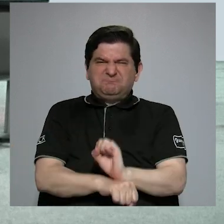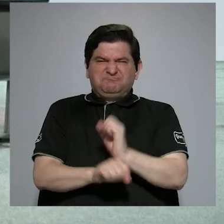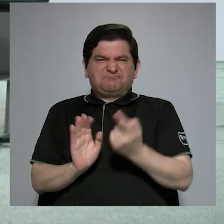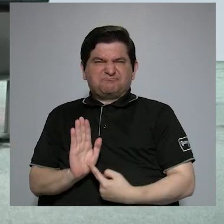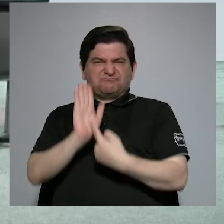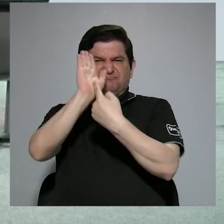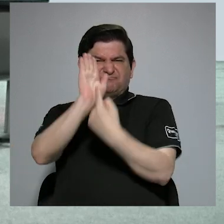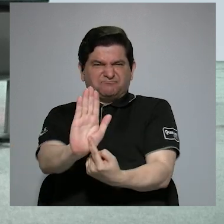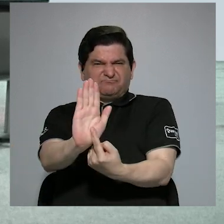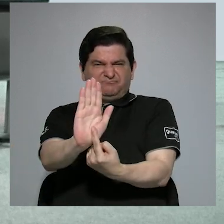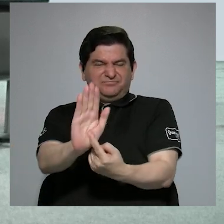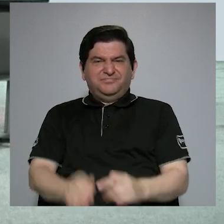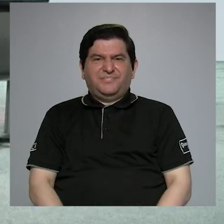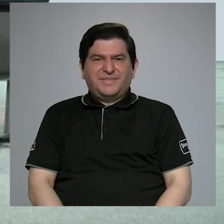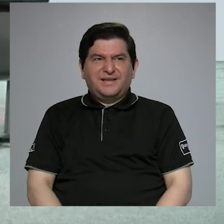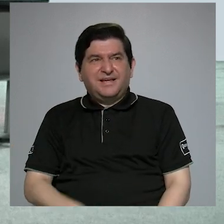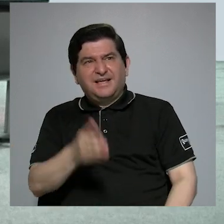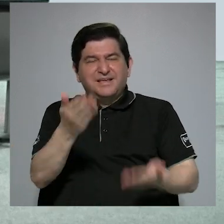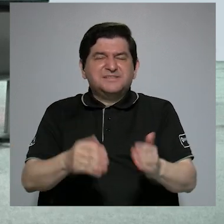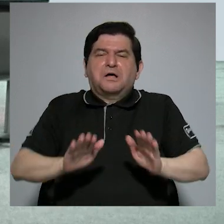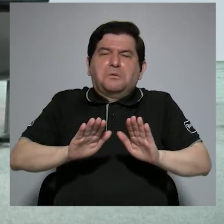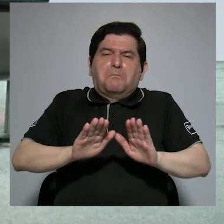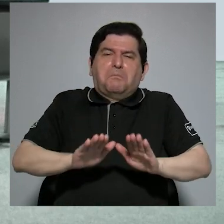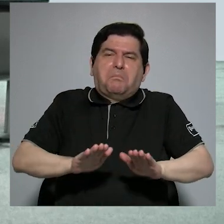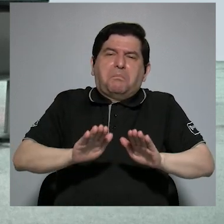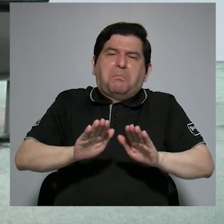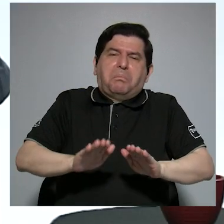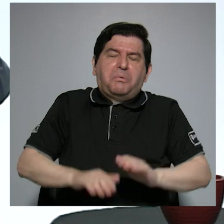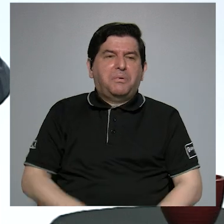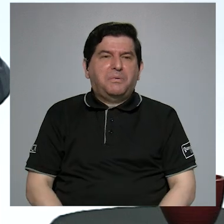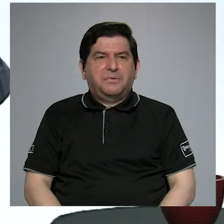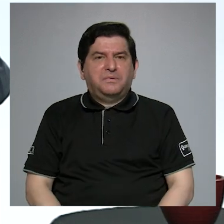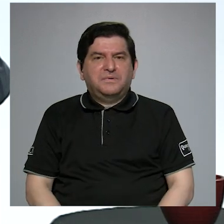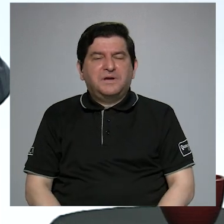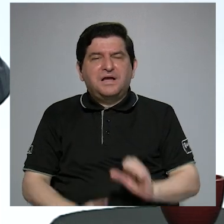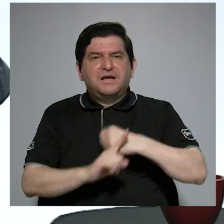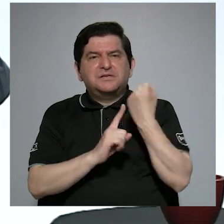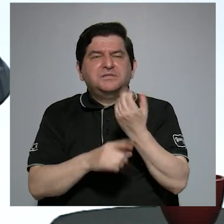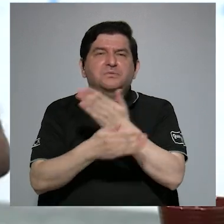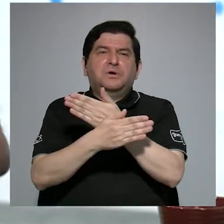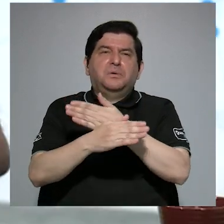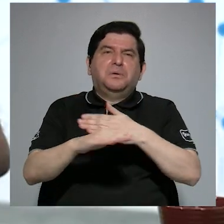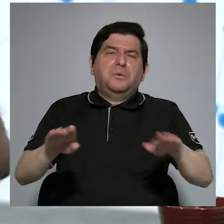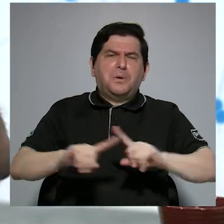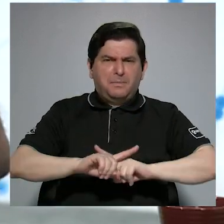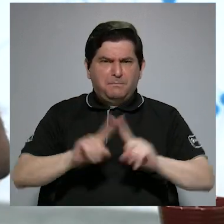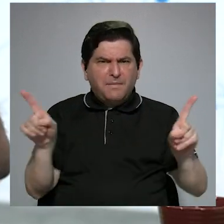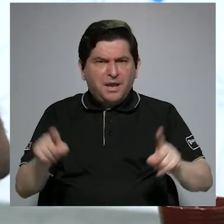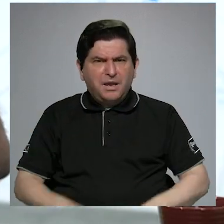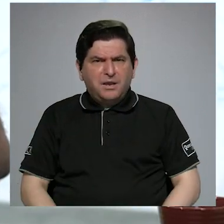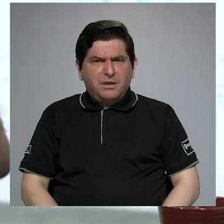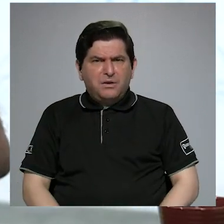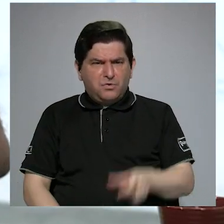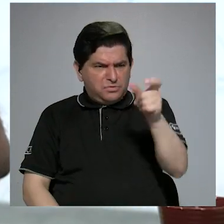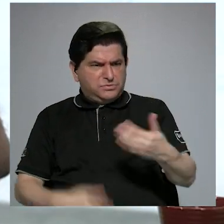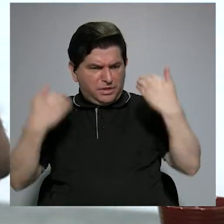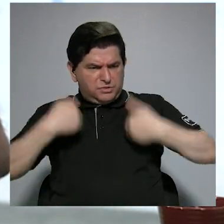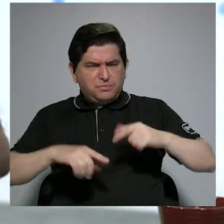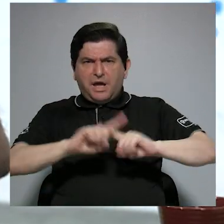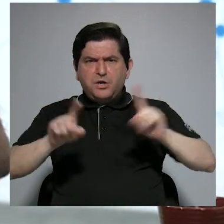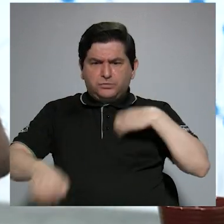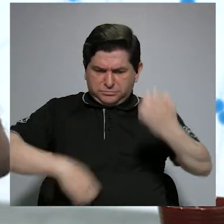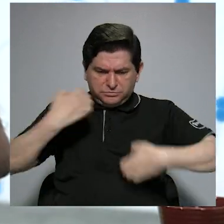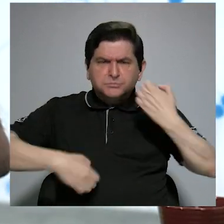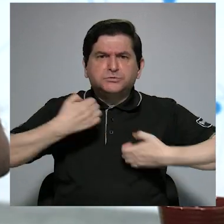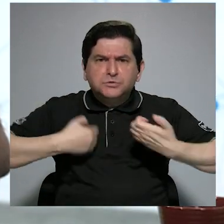de presentarnos siempre como con cierta pasividad, como con cierta tranquilidad, pero los seres humanos tenemos muchas